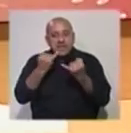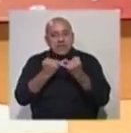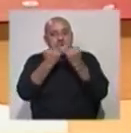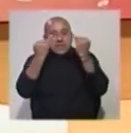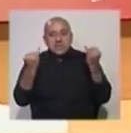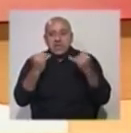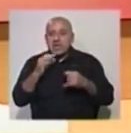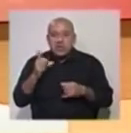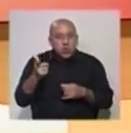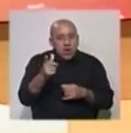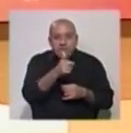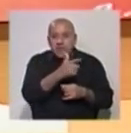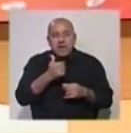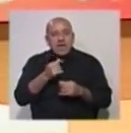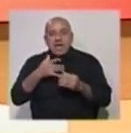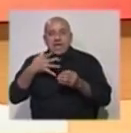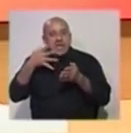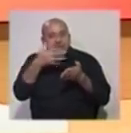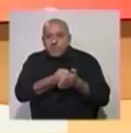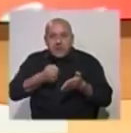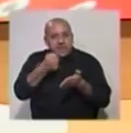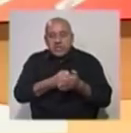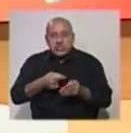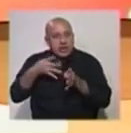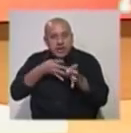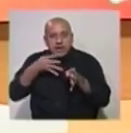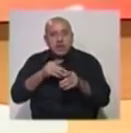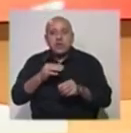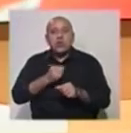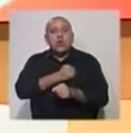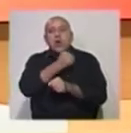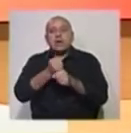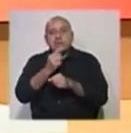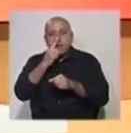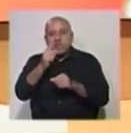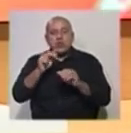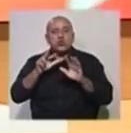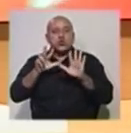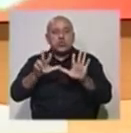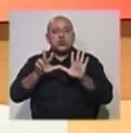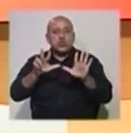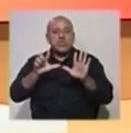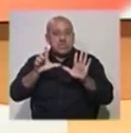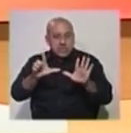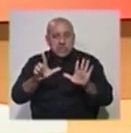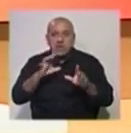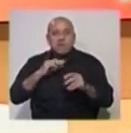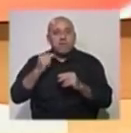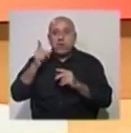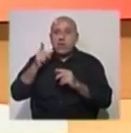e independencia sin república. Fue un imperio hasta 1887, en